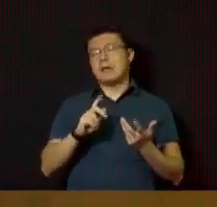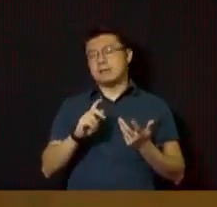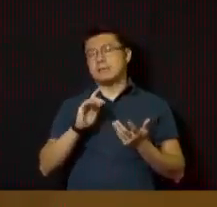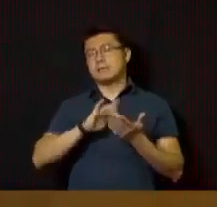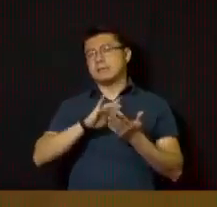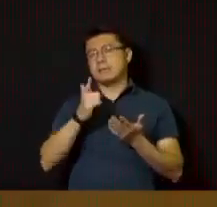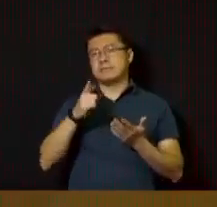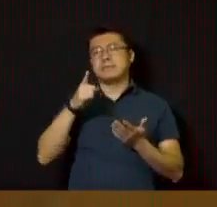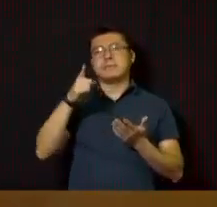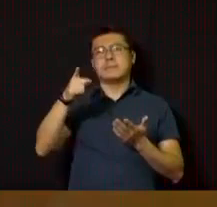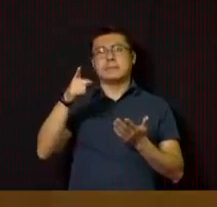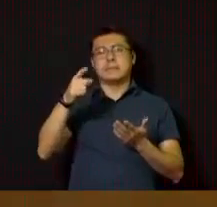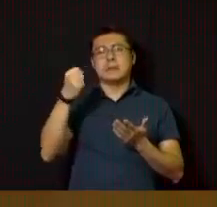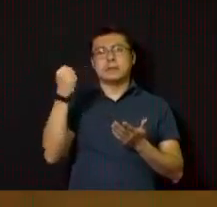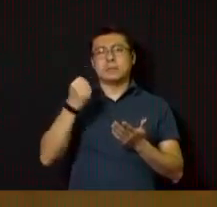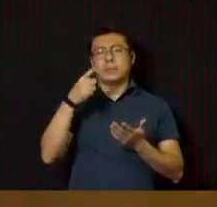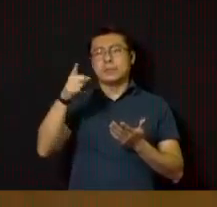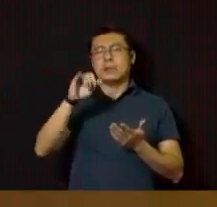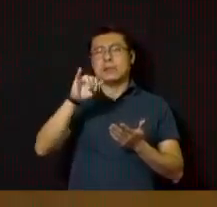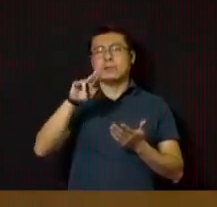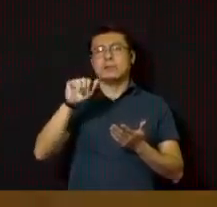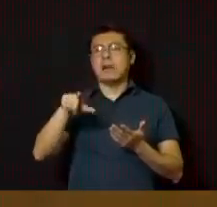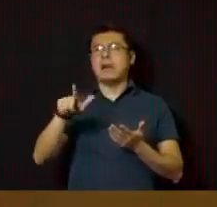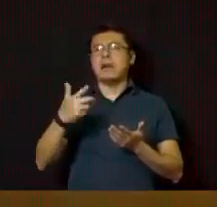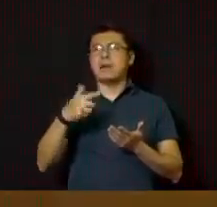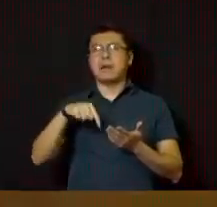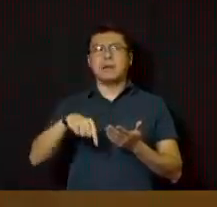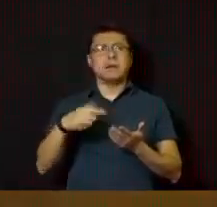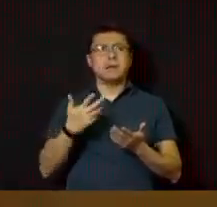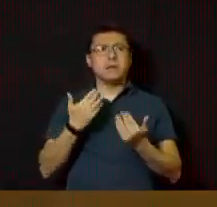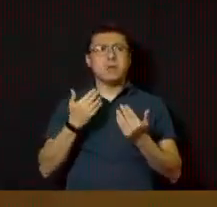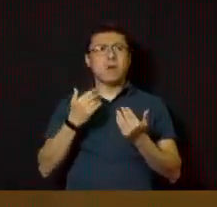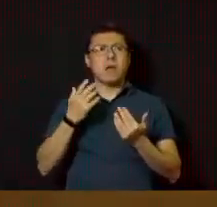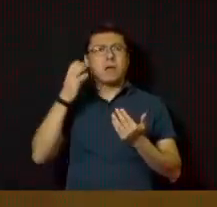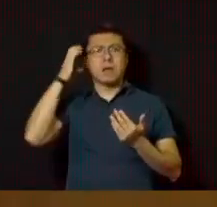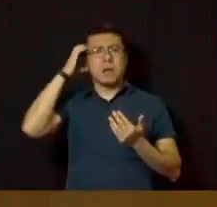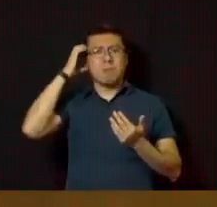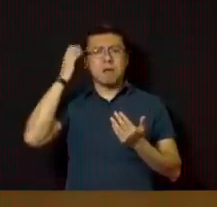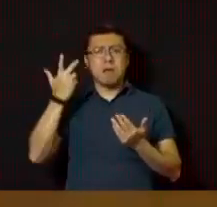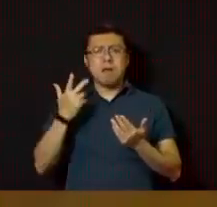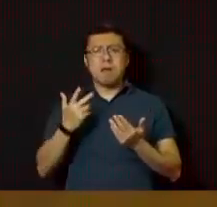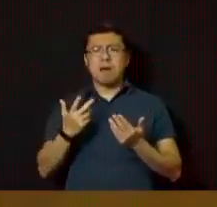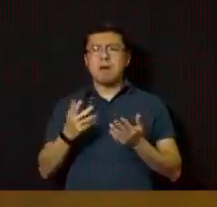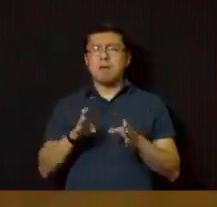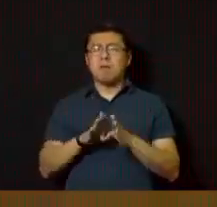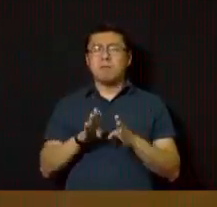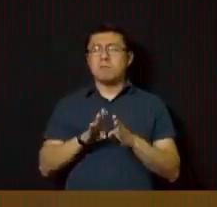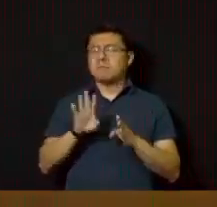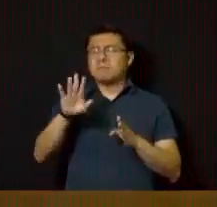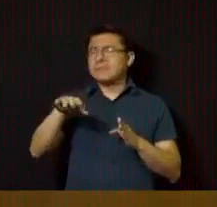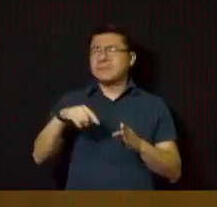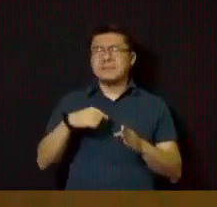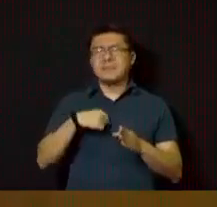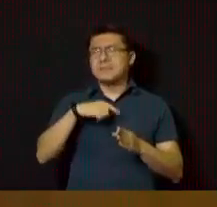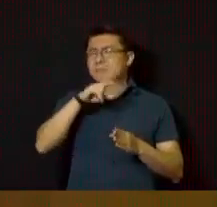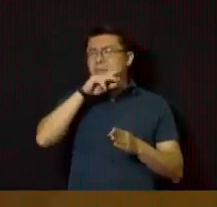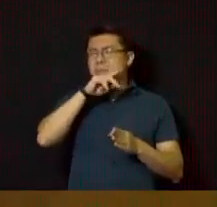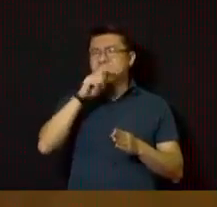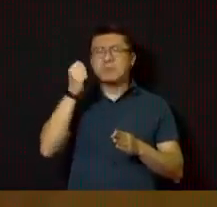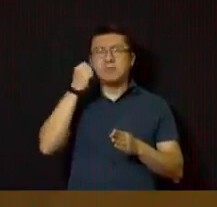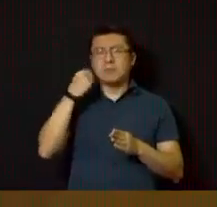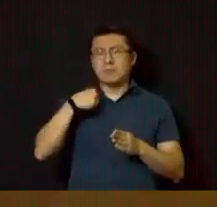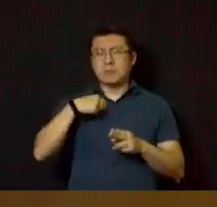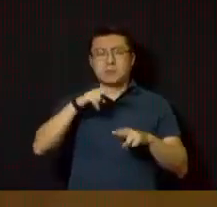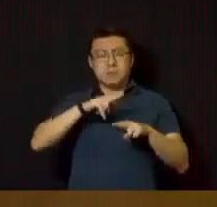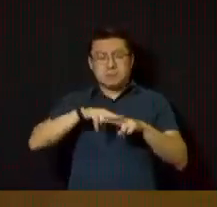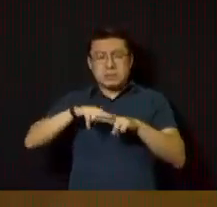me miró y me dijo: pero aquí no hay cama, ¿cómo le vas a hacer? Pues bueno, no importa, yo me acomodo en las sillas, no hay problema. Para mí